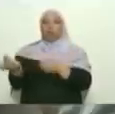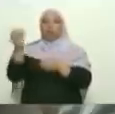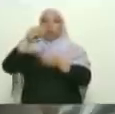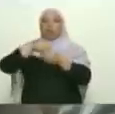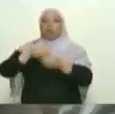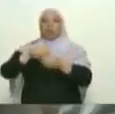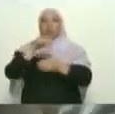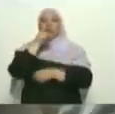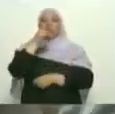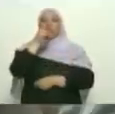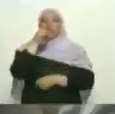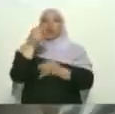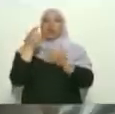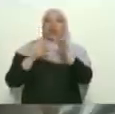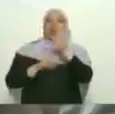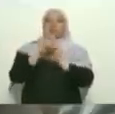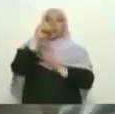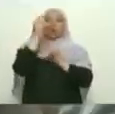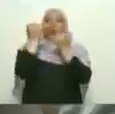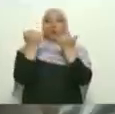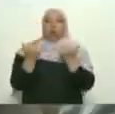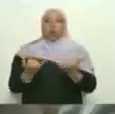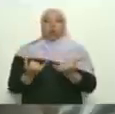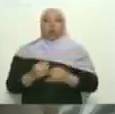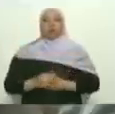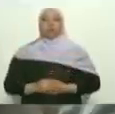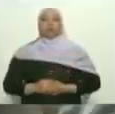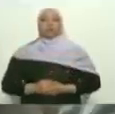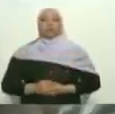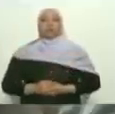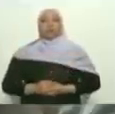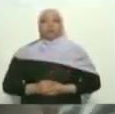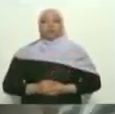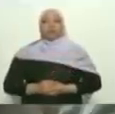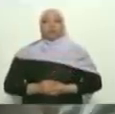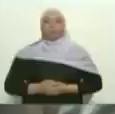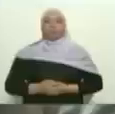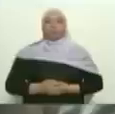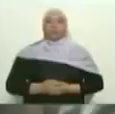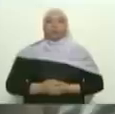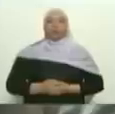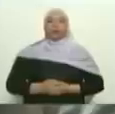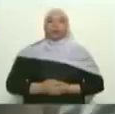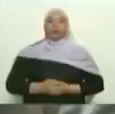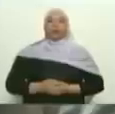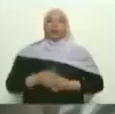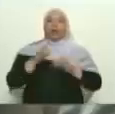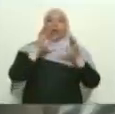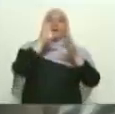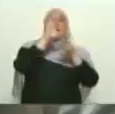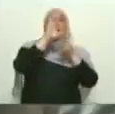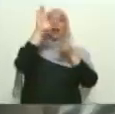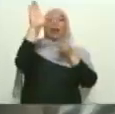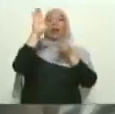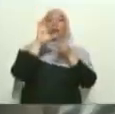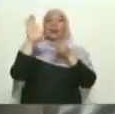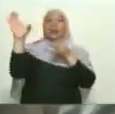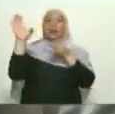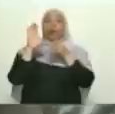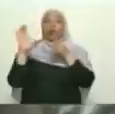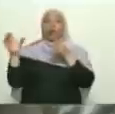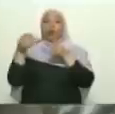pleno desarrollo aún. Y obviamente se van a desclasificar documentos que